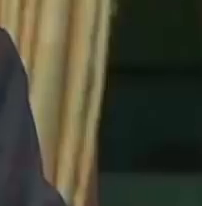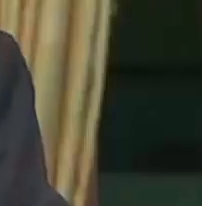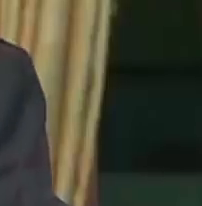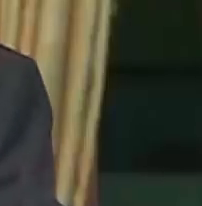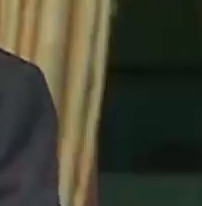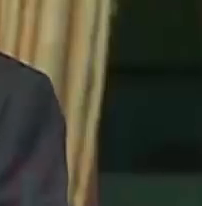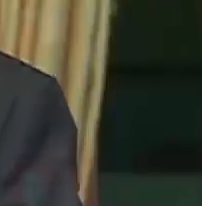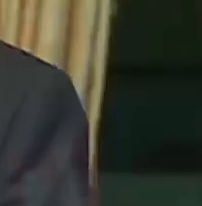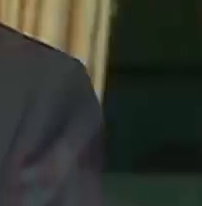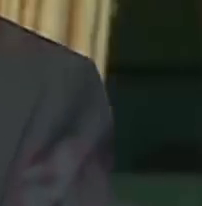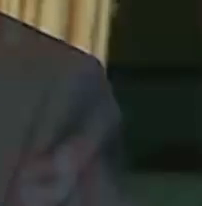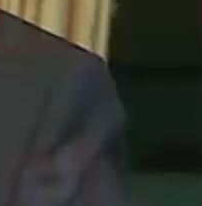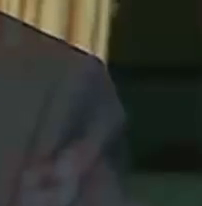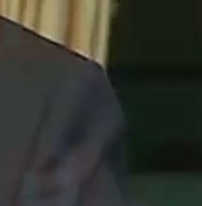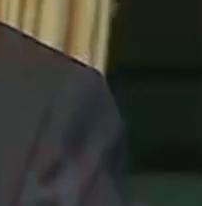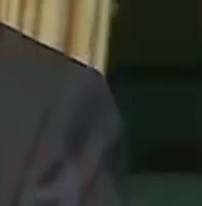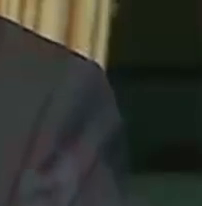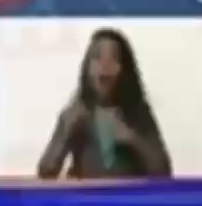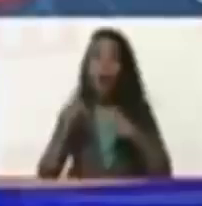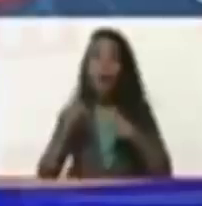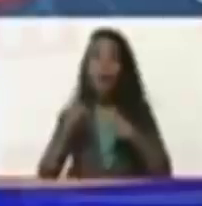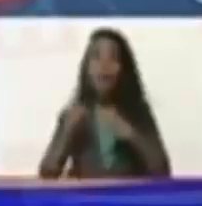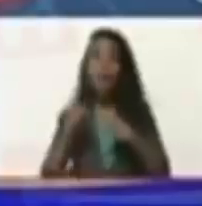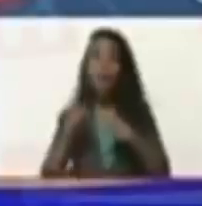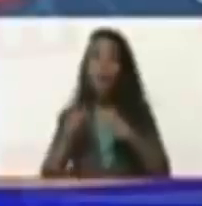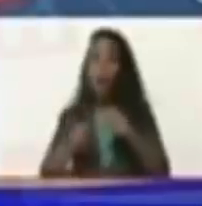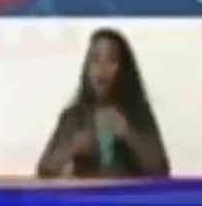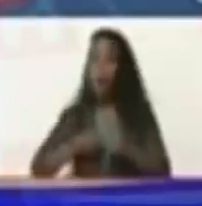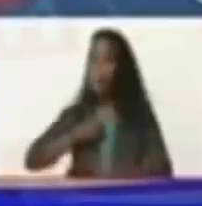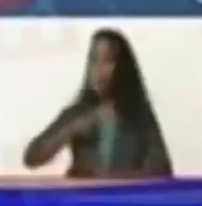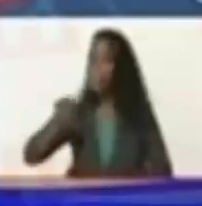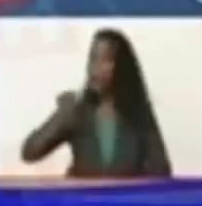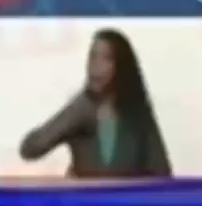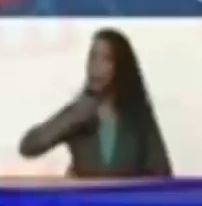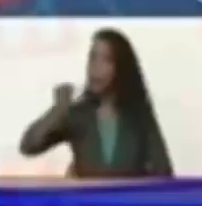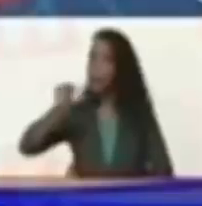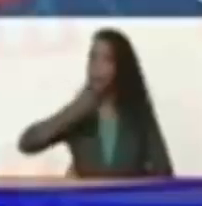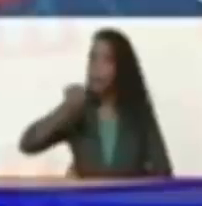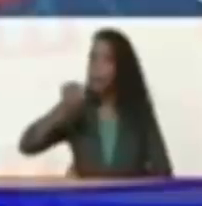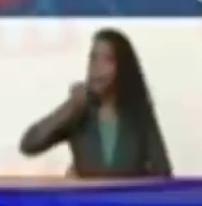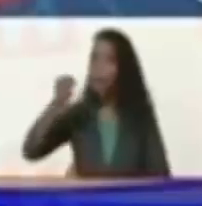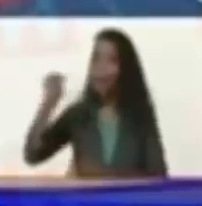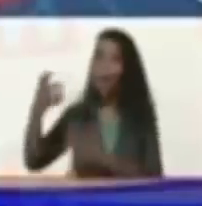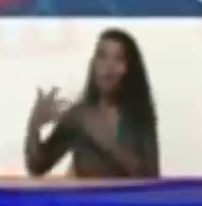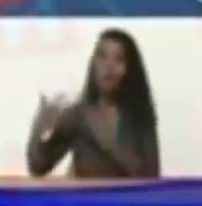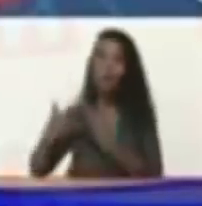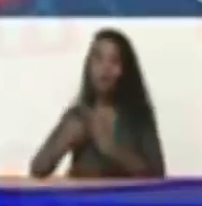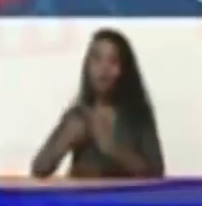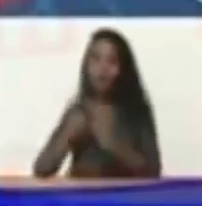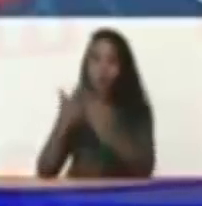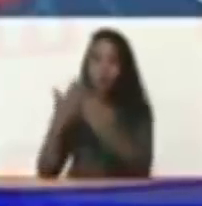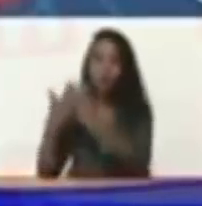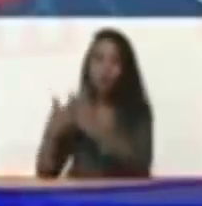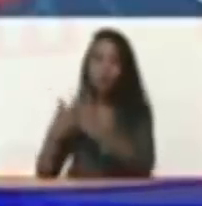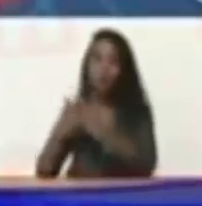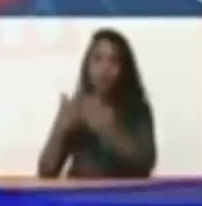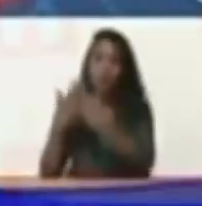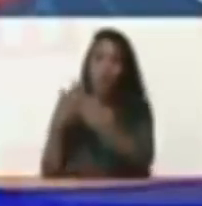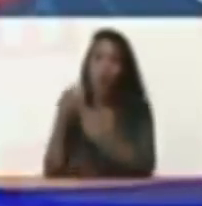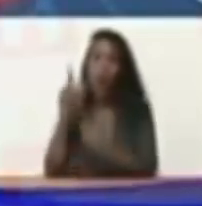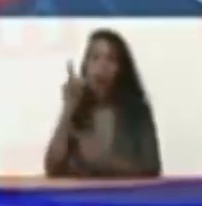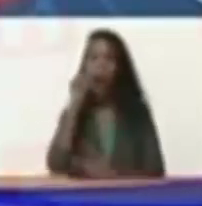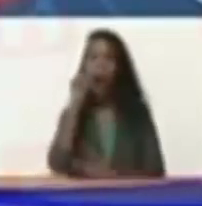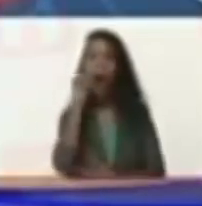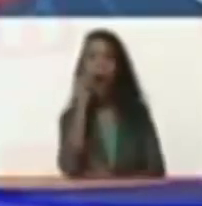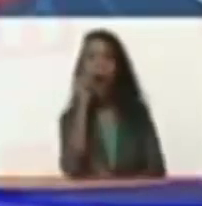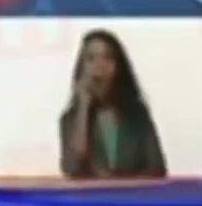estas y otras interesantes noticias. Los veo nerviosos a Elliot Abrams y Jane Easterly, porque le han mentido a